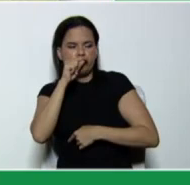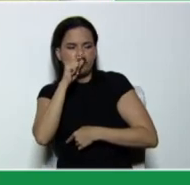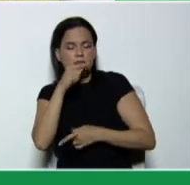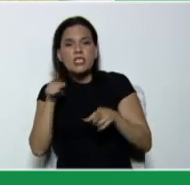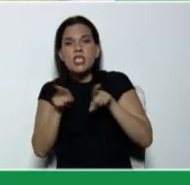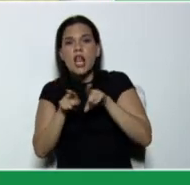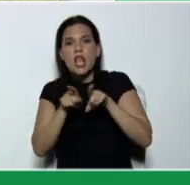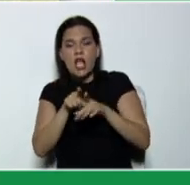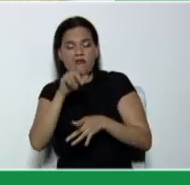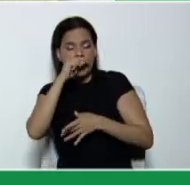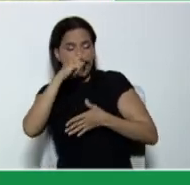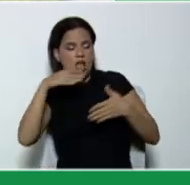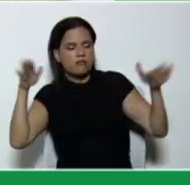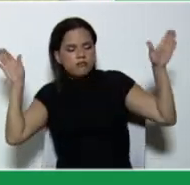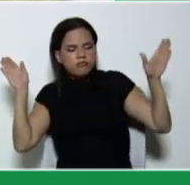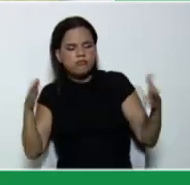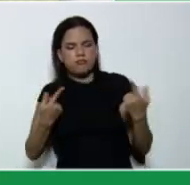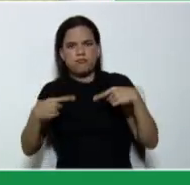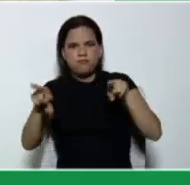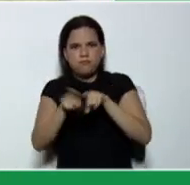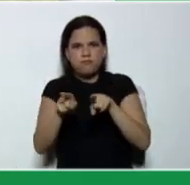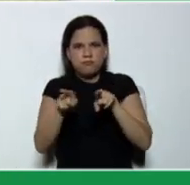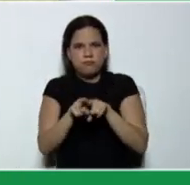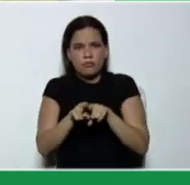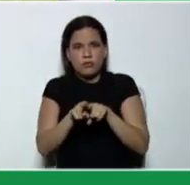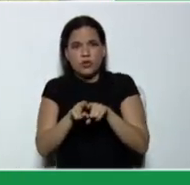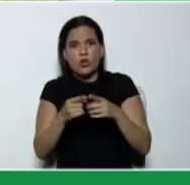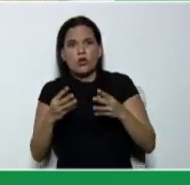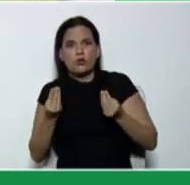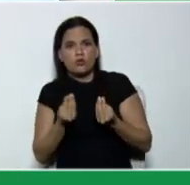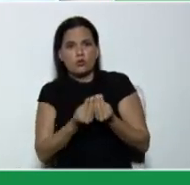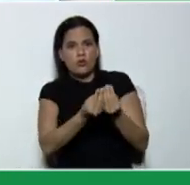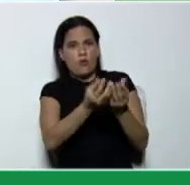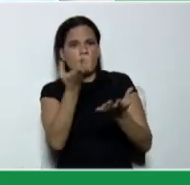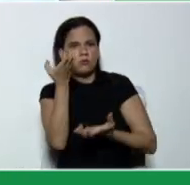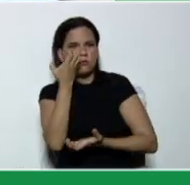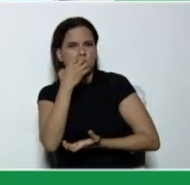pericos van y el gavilán también, con